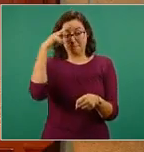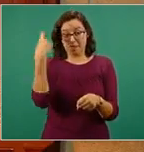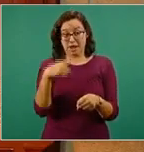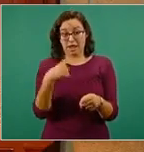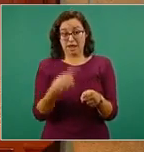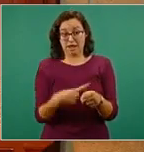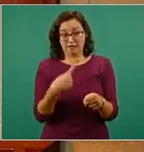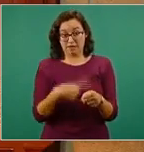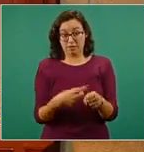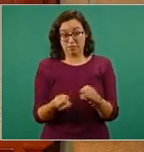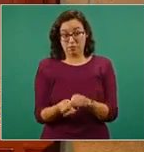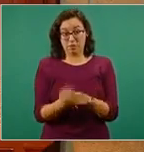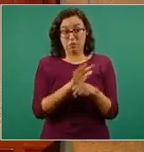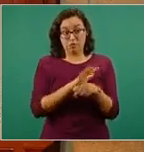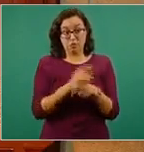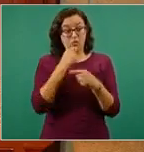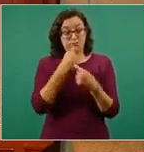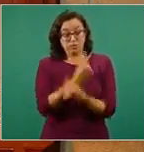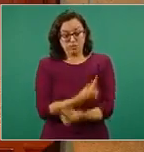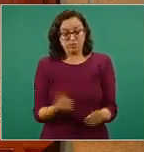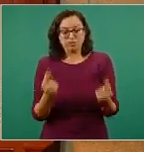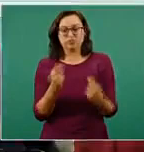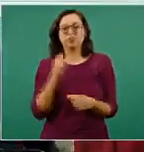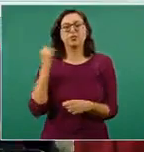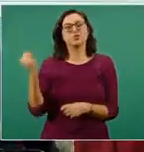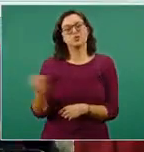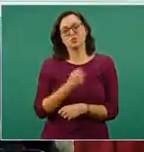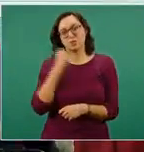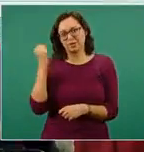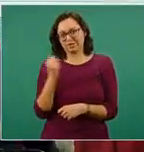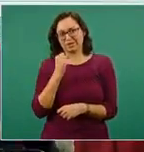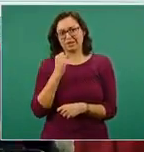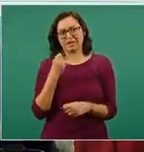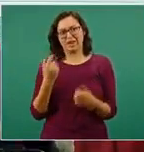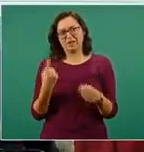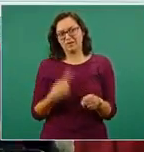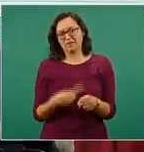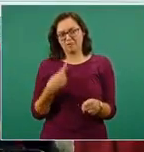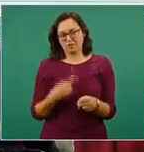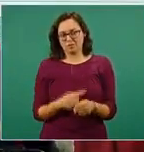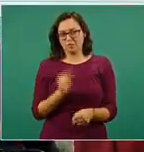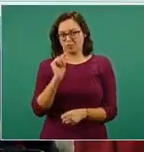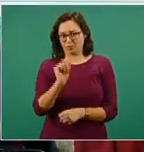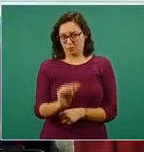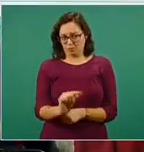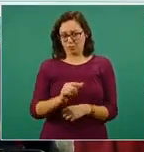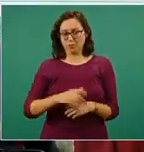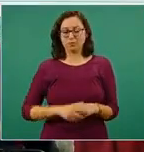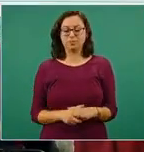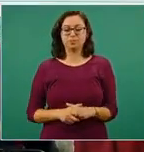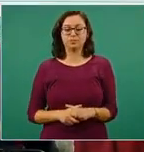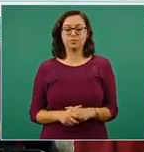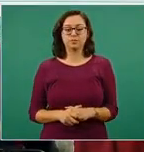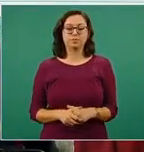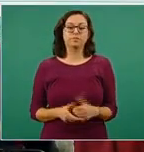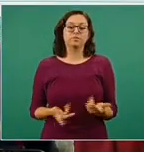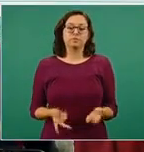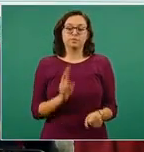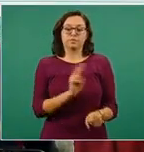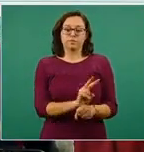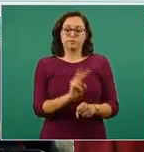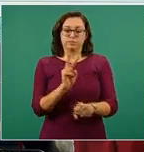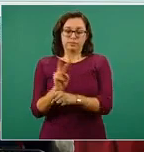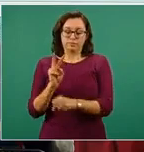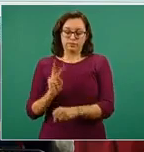que tenemos la suerte de que no fueron tan vulnerados en esta pandemia. La regulación sanitaria y la disposición